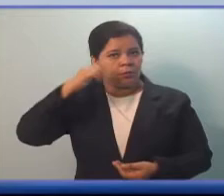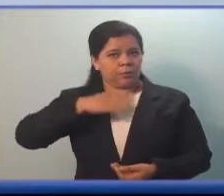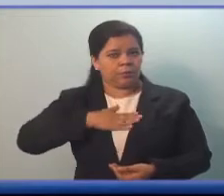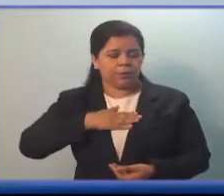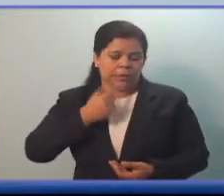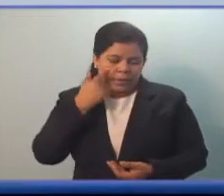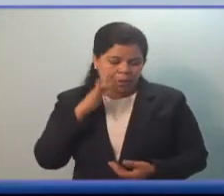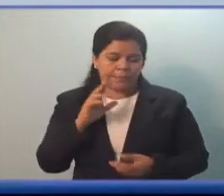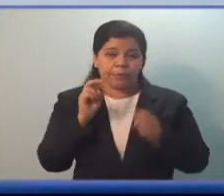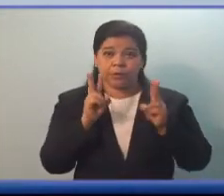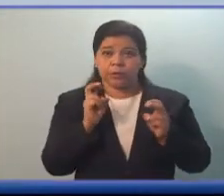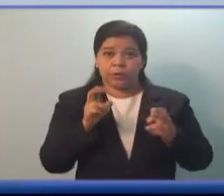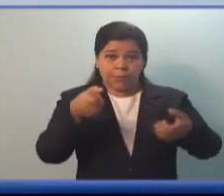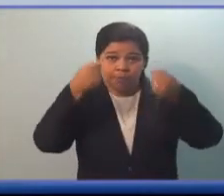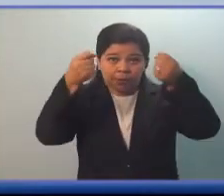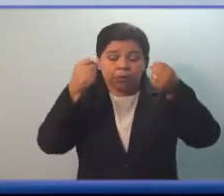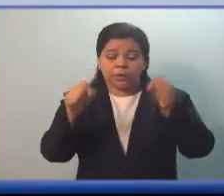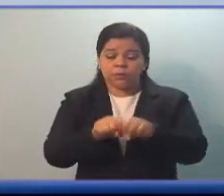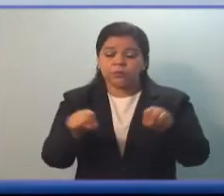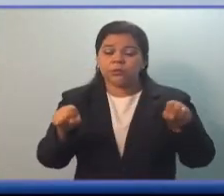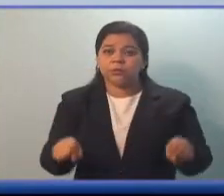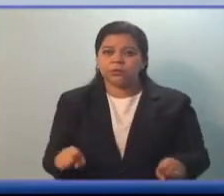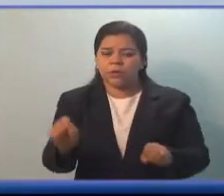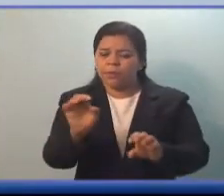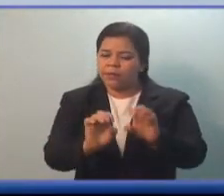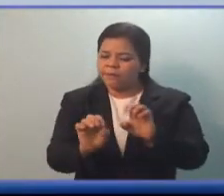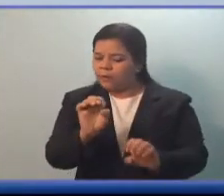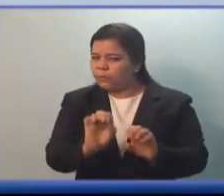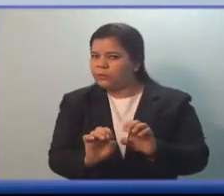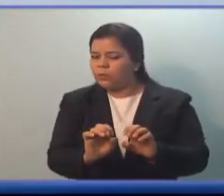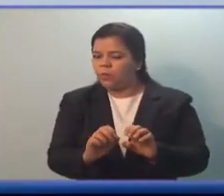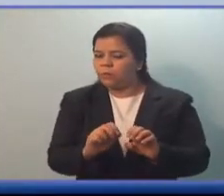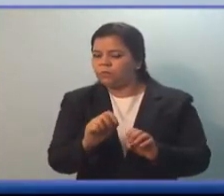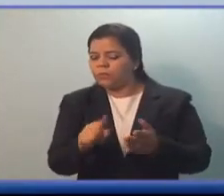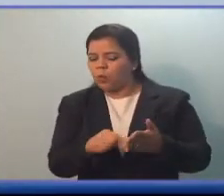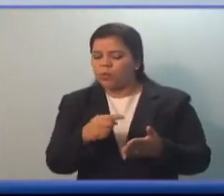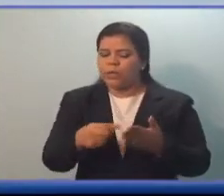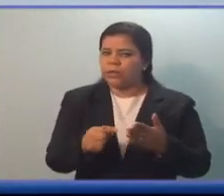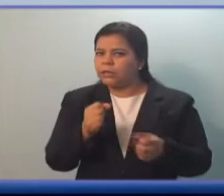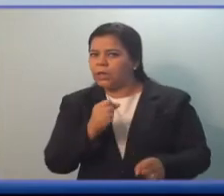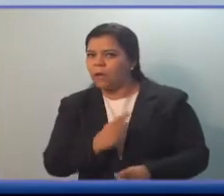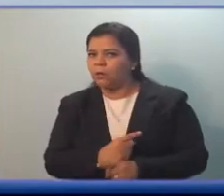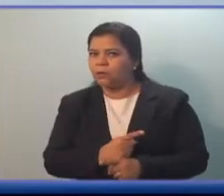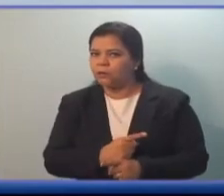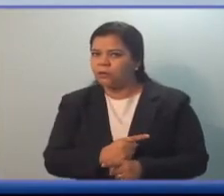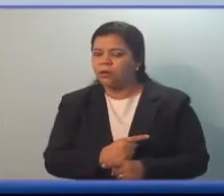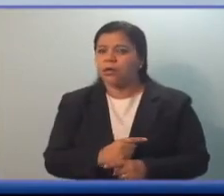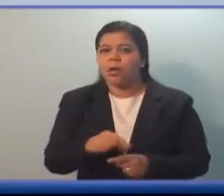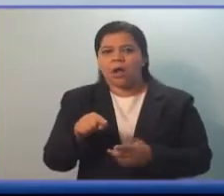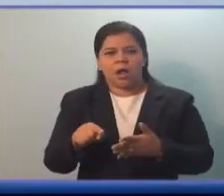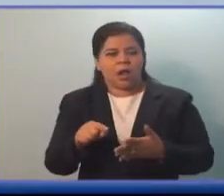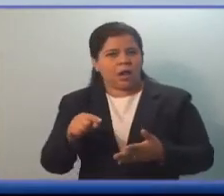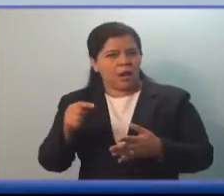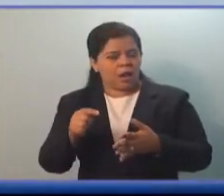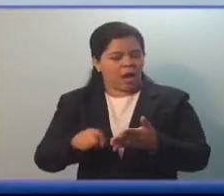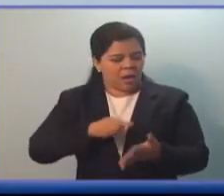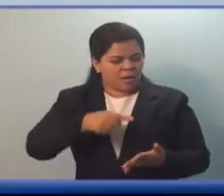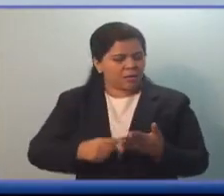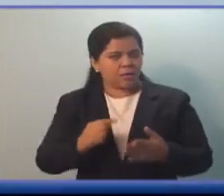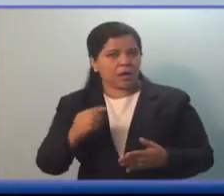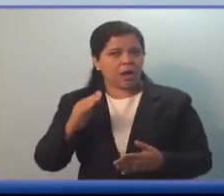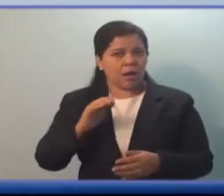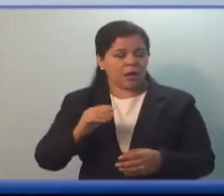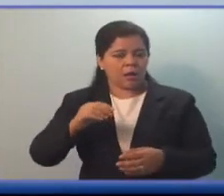ejemplo, penal, se habla del sistema de valoración de la sana crítica. ¿Verdad? Que la sana crítica, la experiencia del